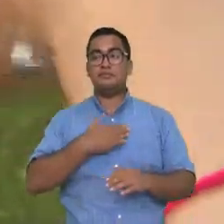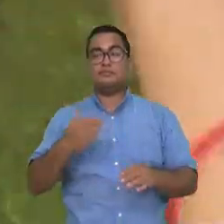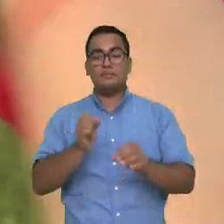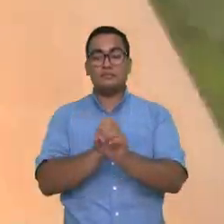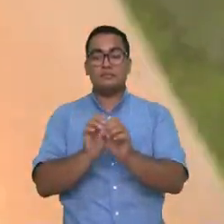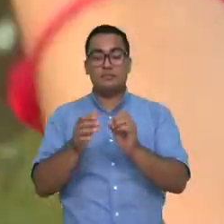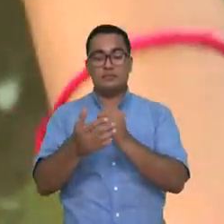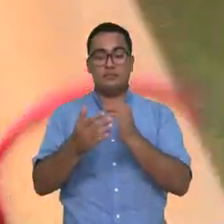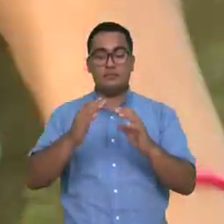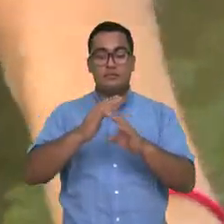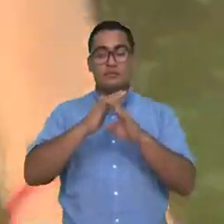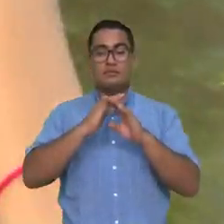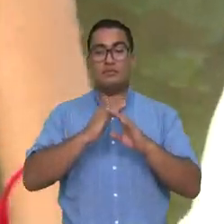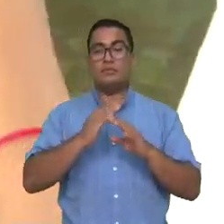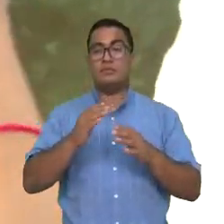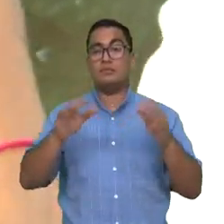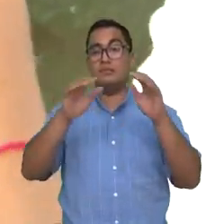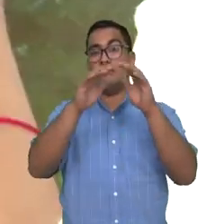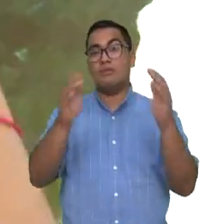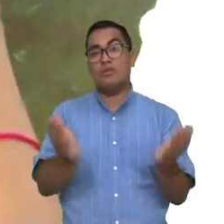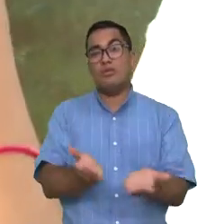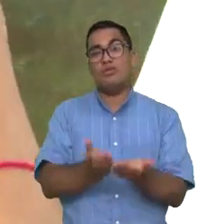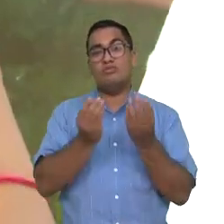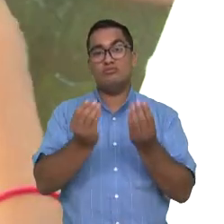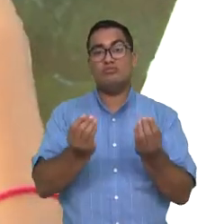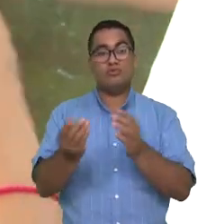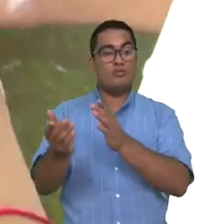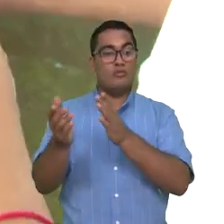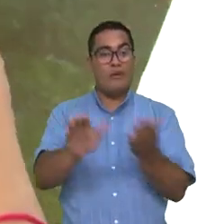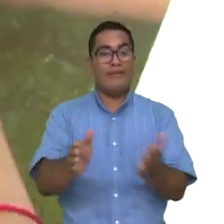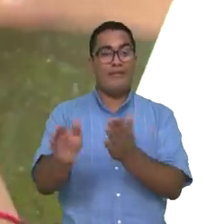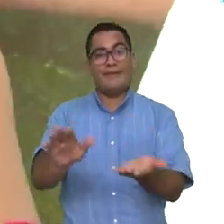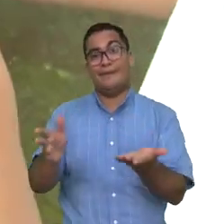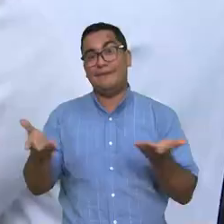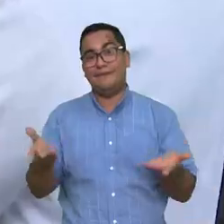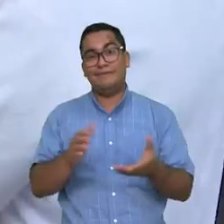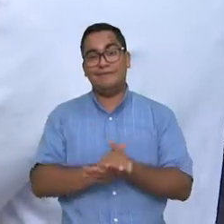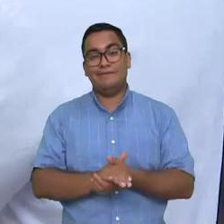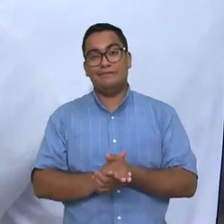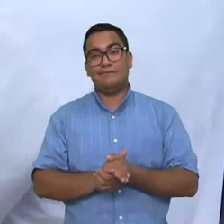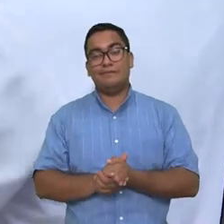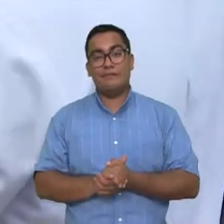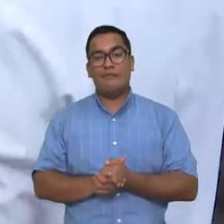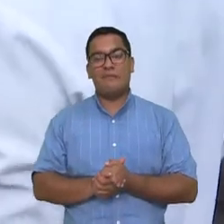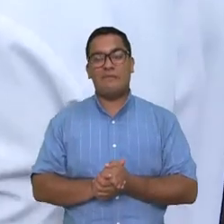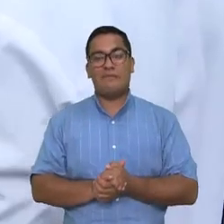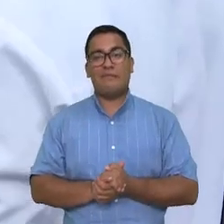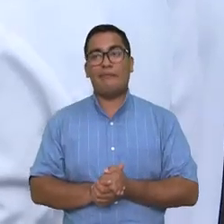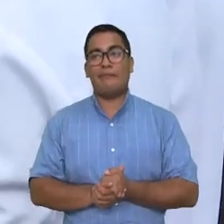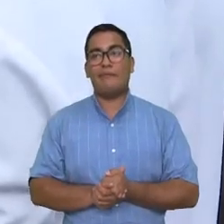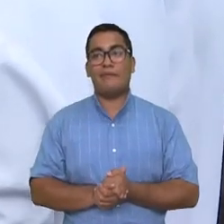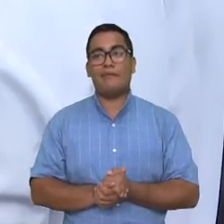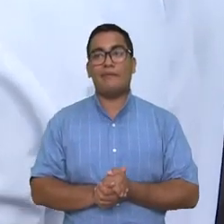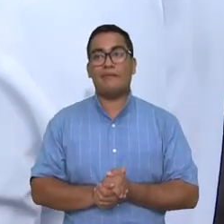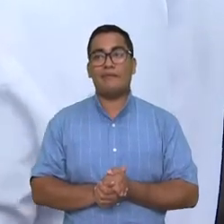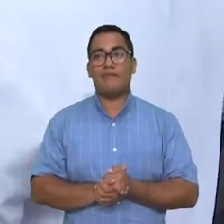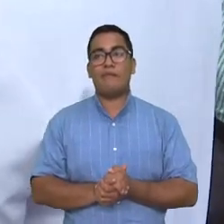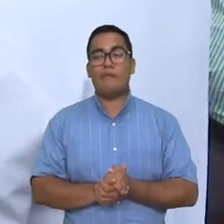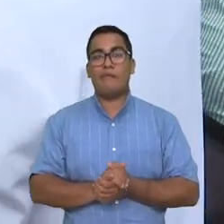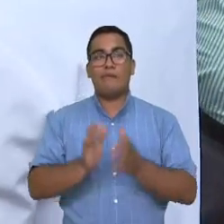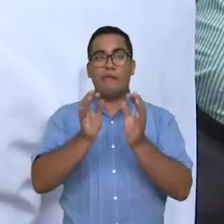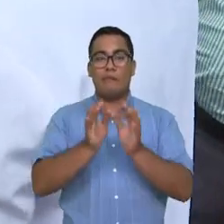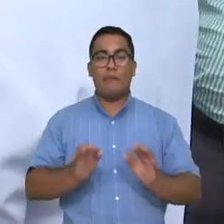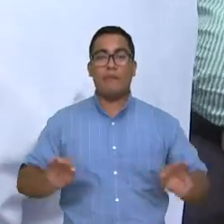pandemia mundial que ha dejado miles de víctimas en el mundo. Mantener limpia la área. Usted sabe